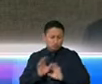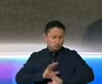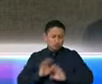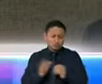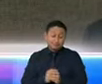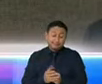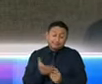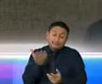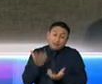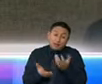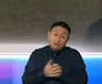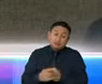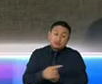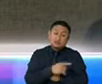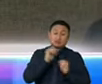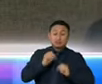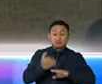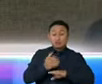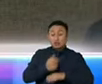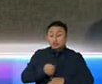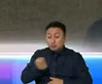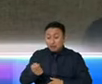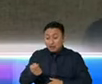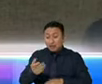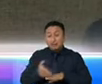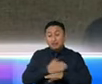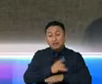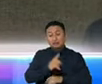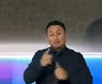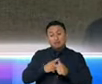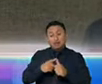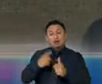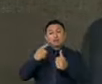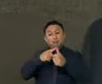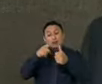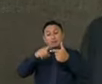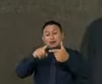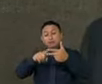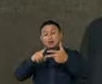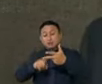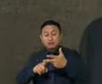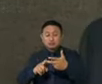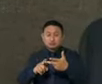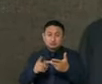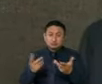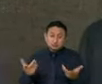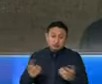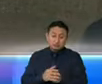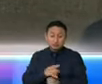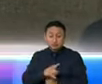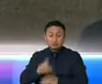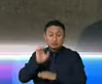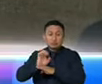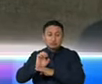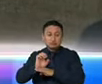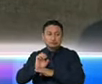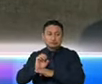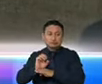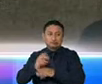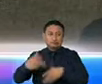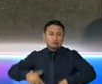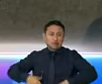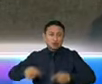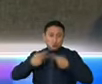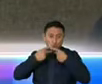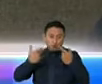ciertos condicionamientos por parte del FMI para hacer este préstamo. Condicionamientos que podrían hacer ajustes en el gasto